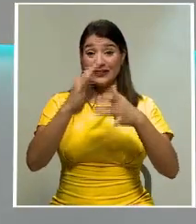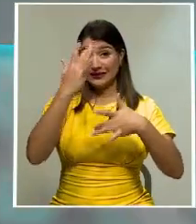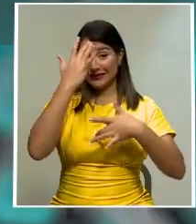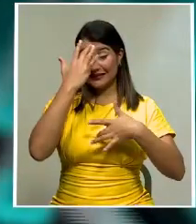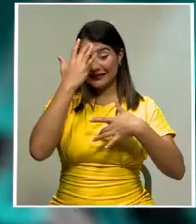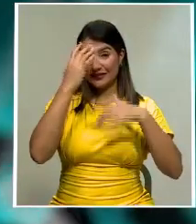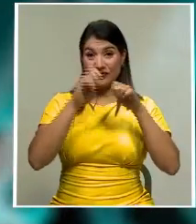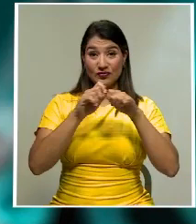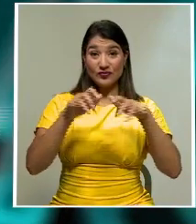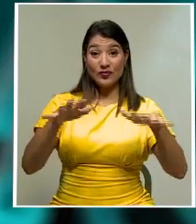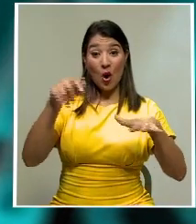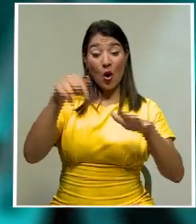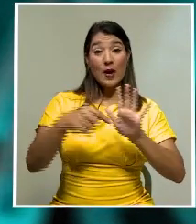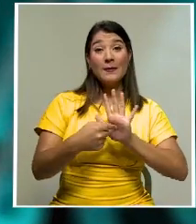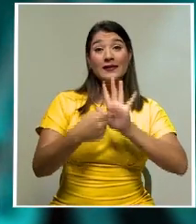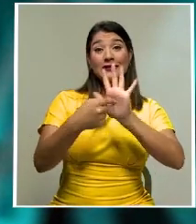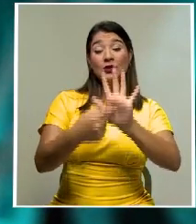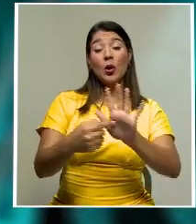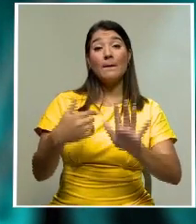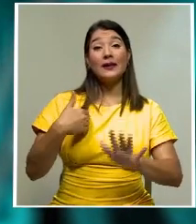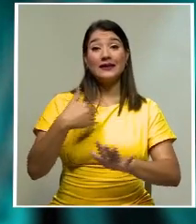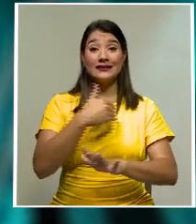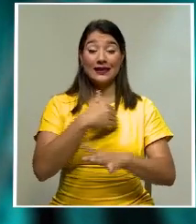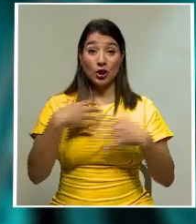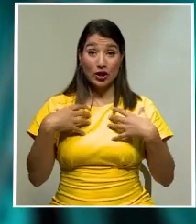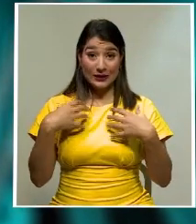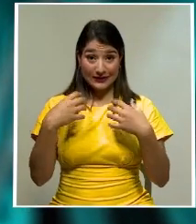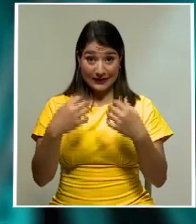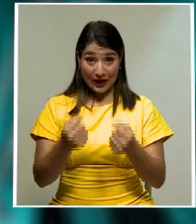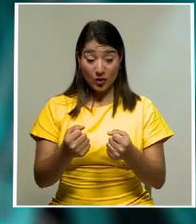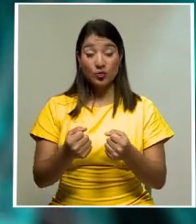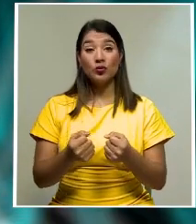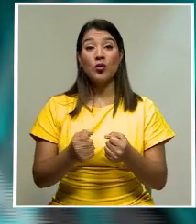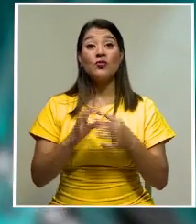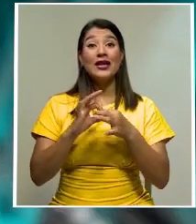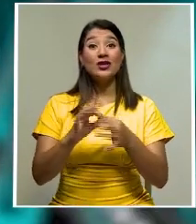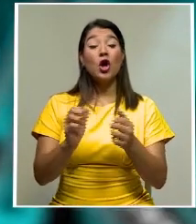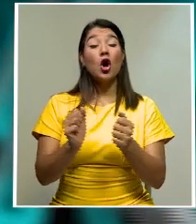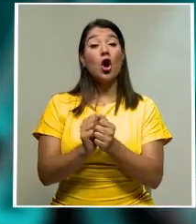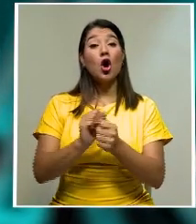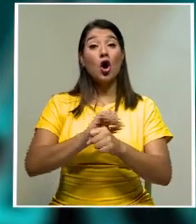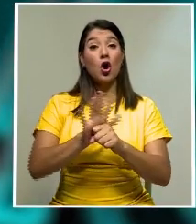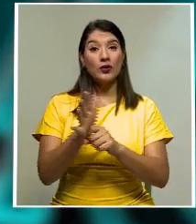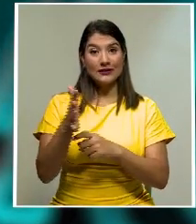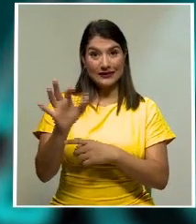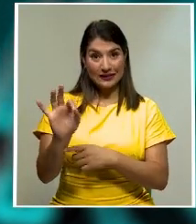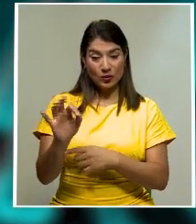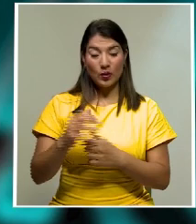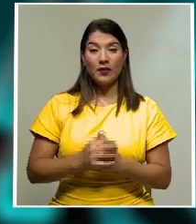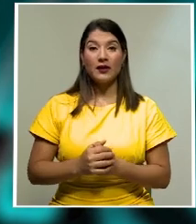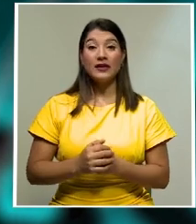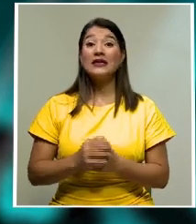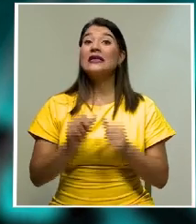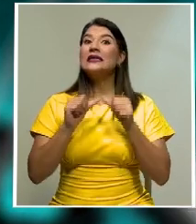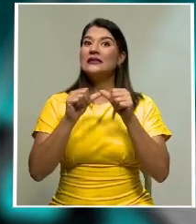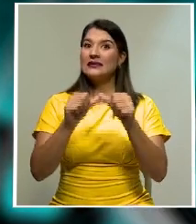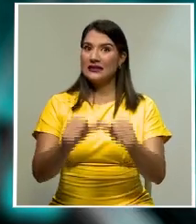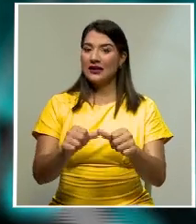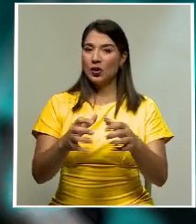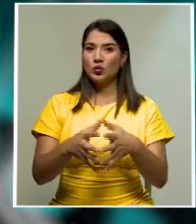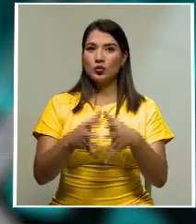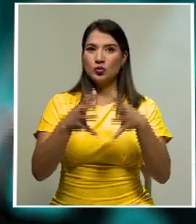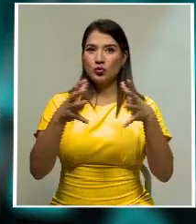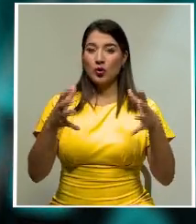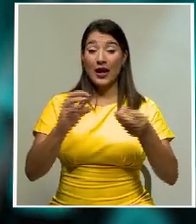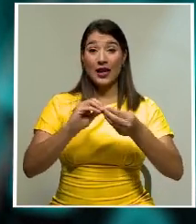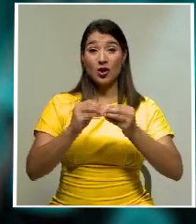conocer el Ministerio de Salud hoy jueves en cuanto a la pandemia del COVID-19? Siguen también incrementando los casos.